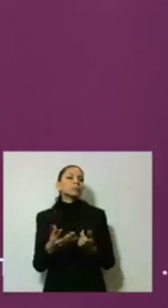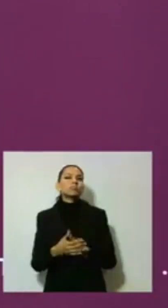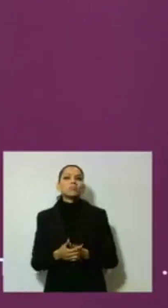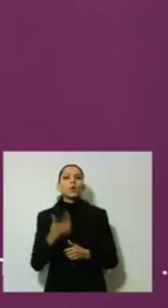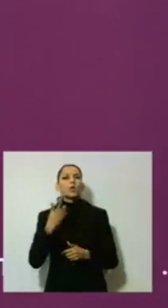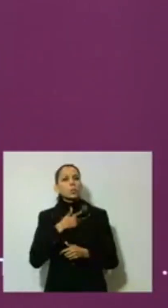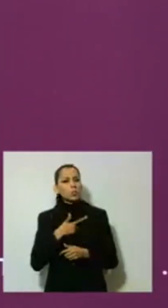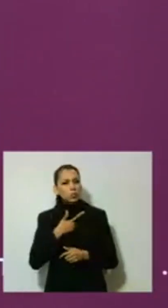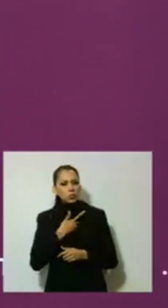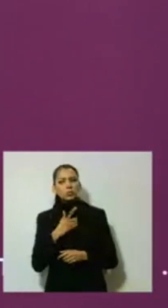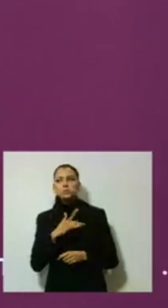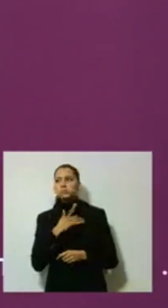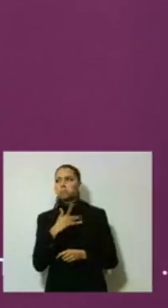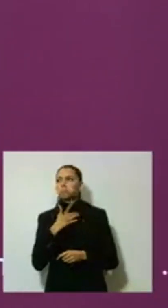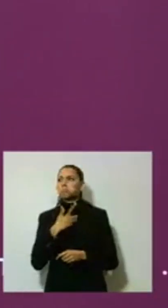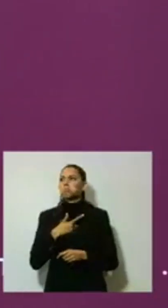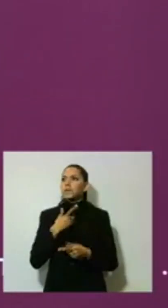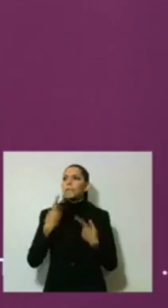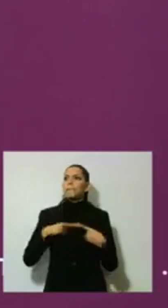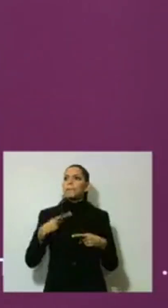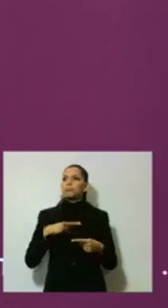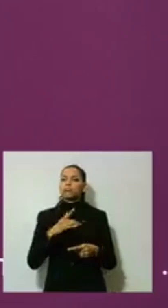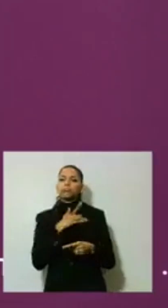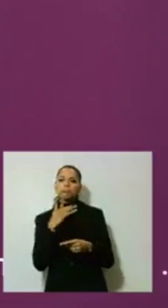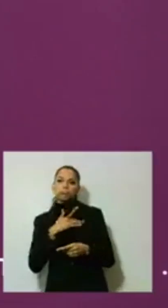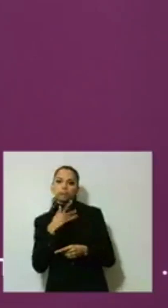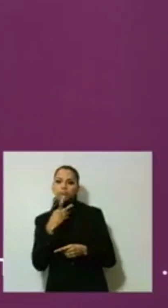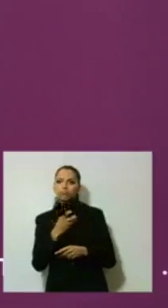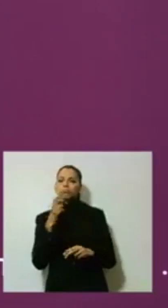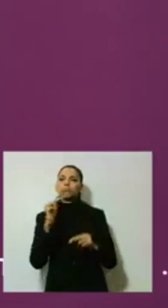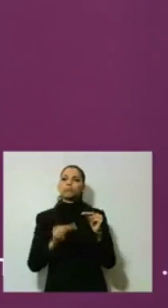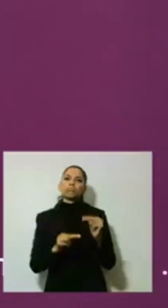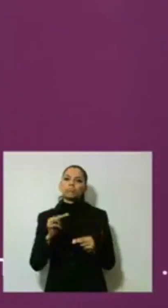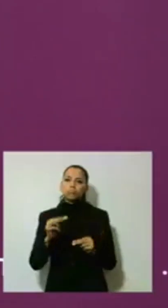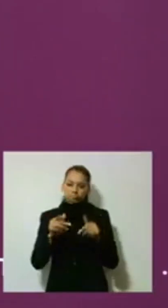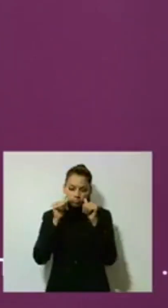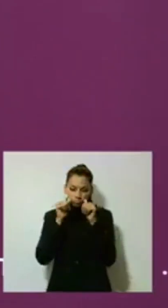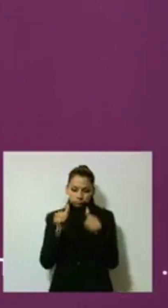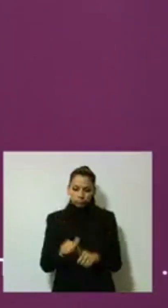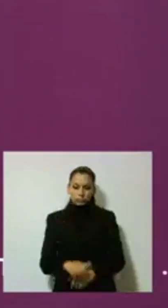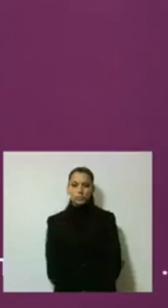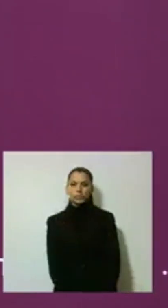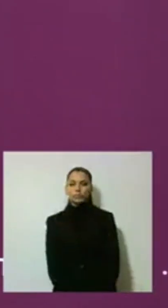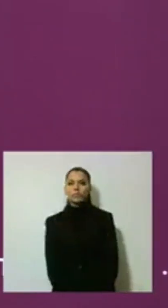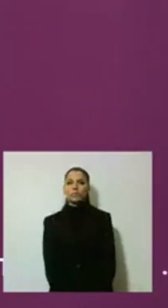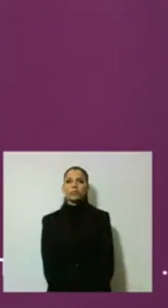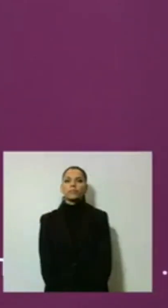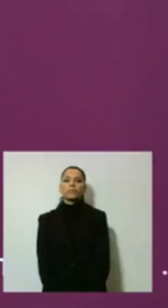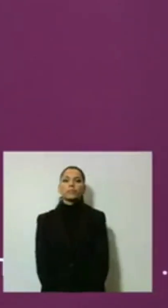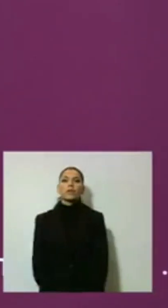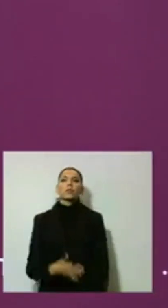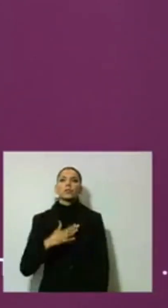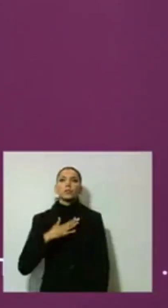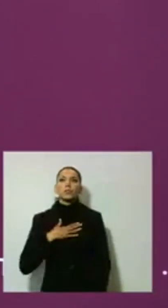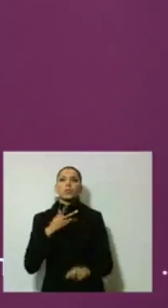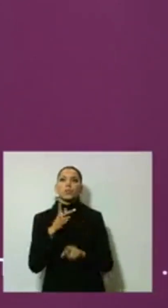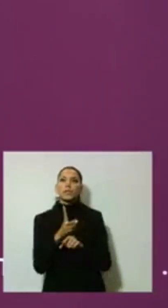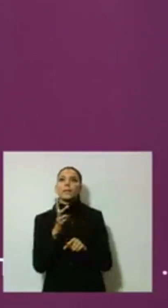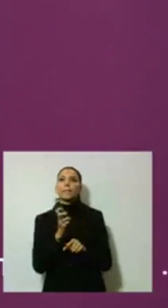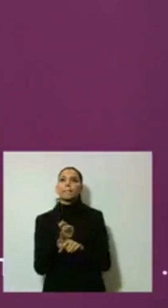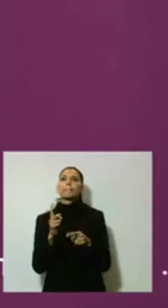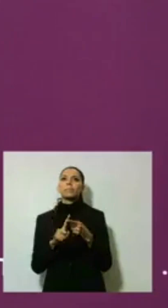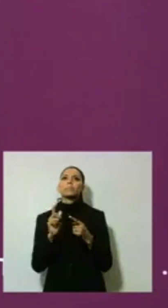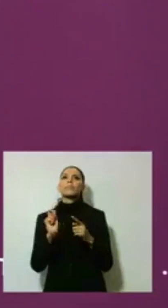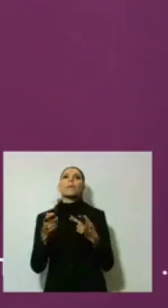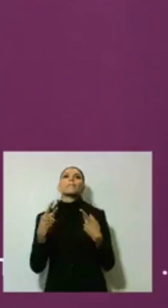de gusto de las personas que sienten este nivel de atención. Yo invitaría a